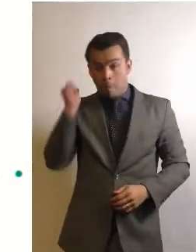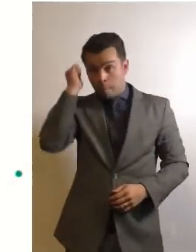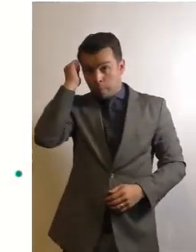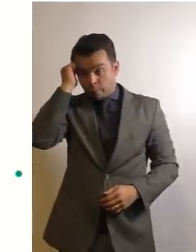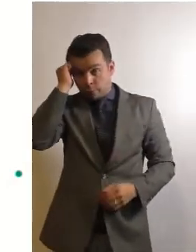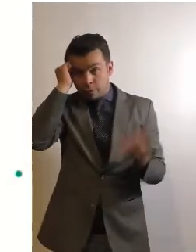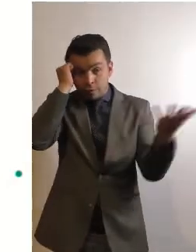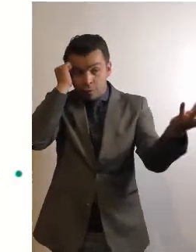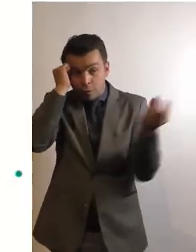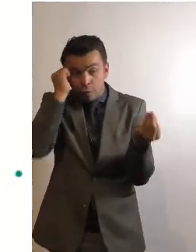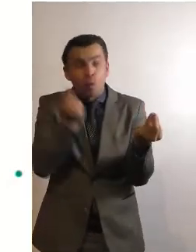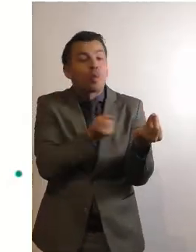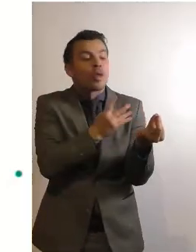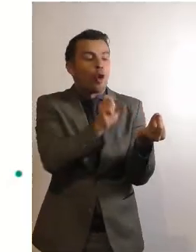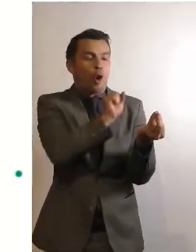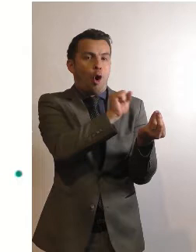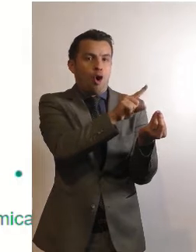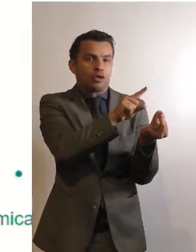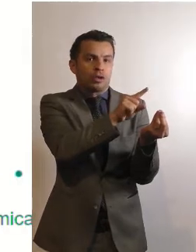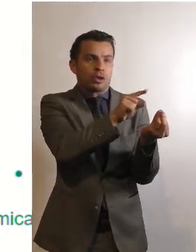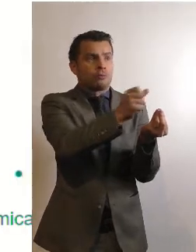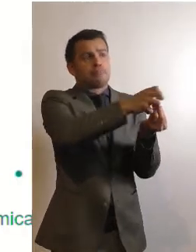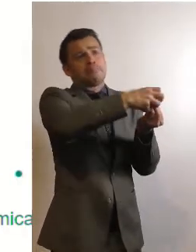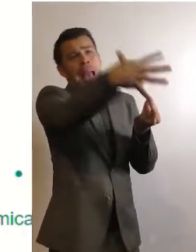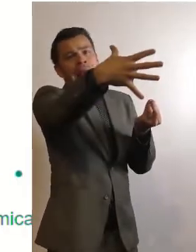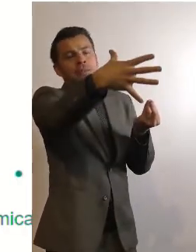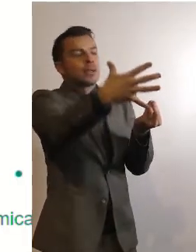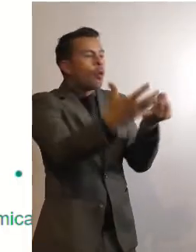11 estudiantes.